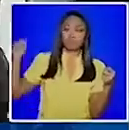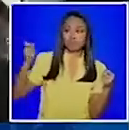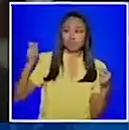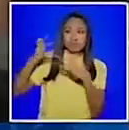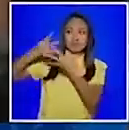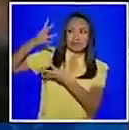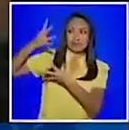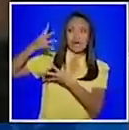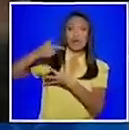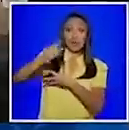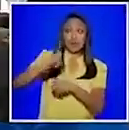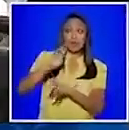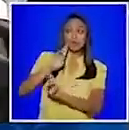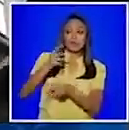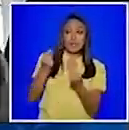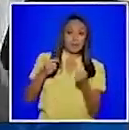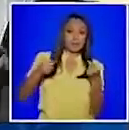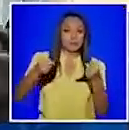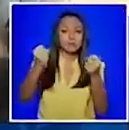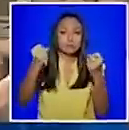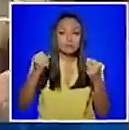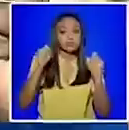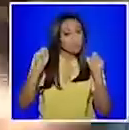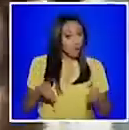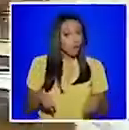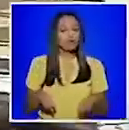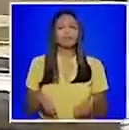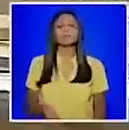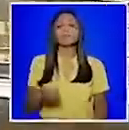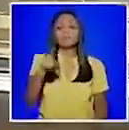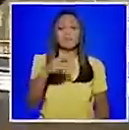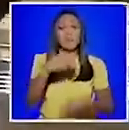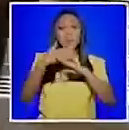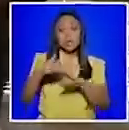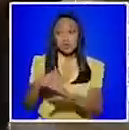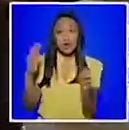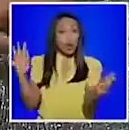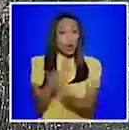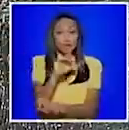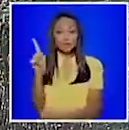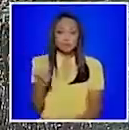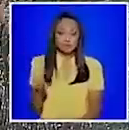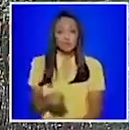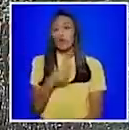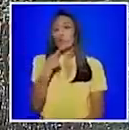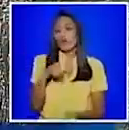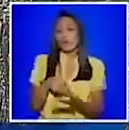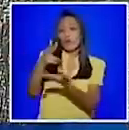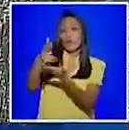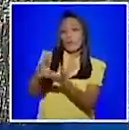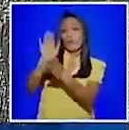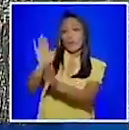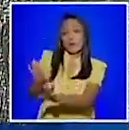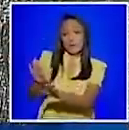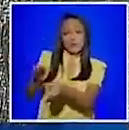puedas tener maniobrabilidad y escapar. Sin embargo, la protección no es total. Si es que el carro está